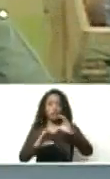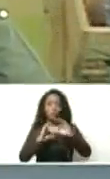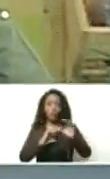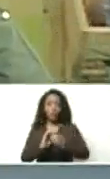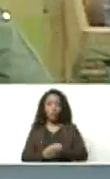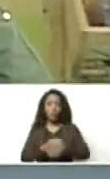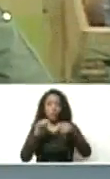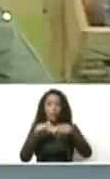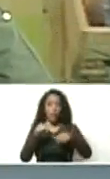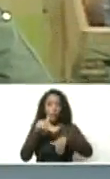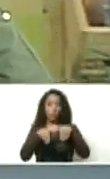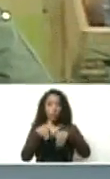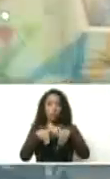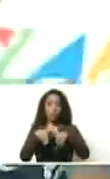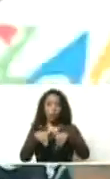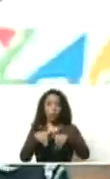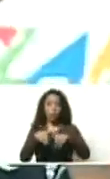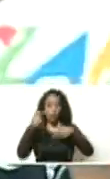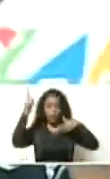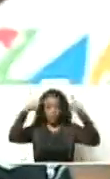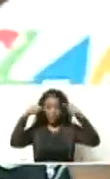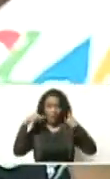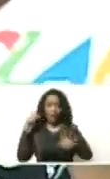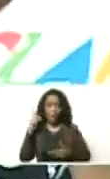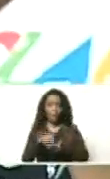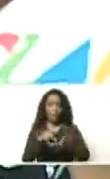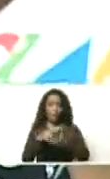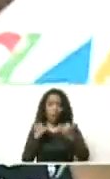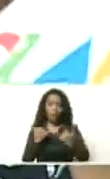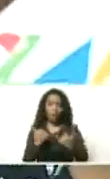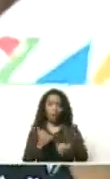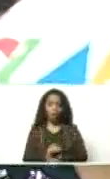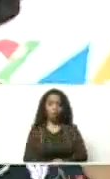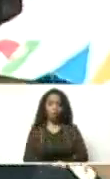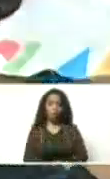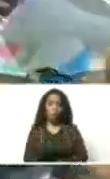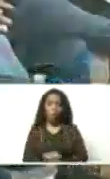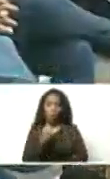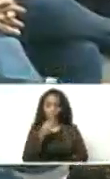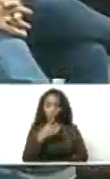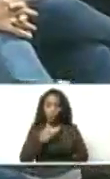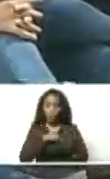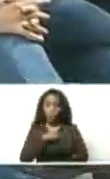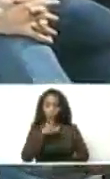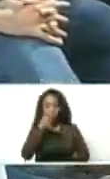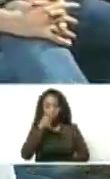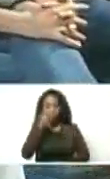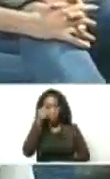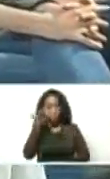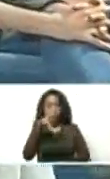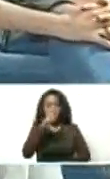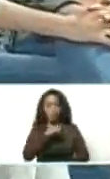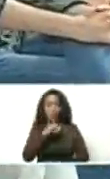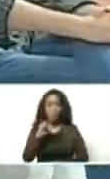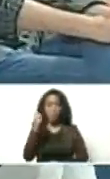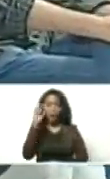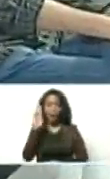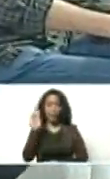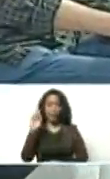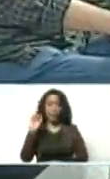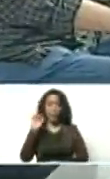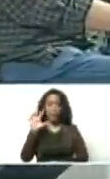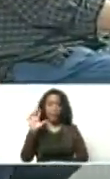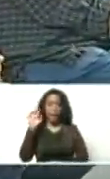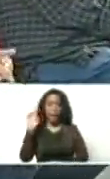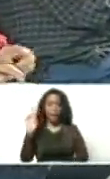y aquí votaba el comandante Chávez, su espíritu está presente. Presidente, nuestro pueblo ha resistido la primera R de las